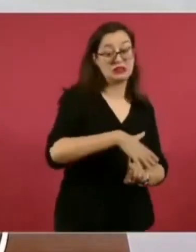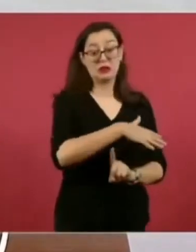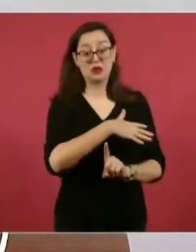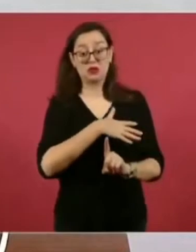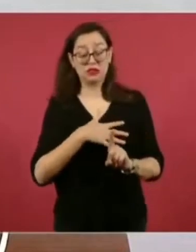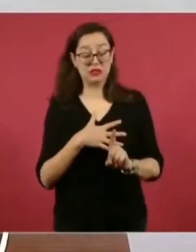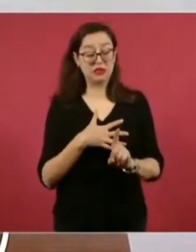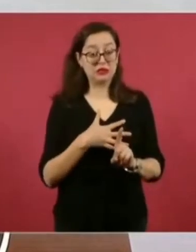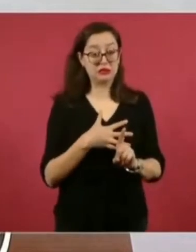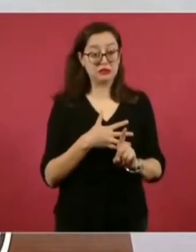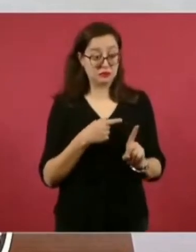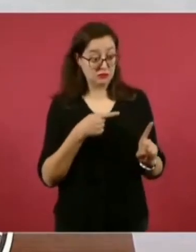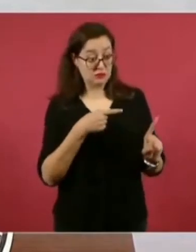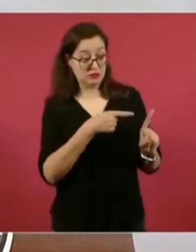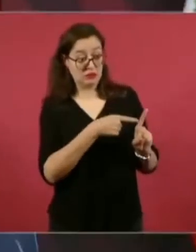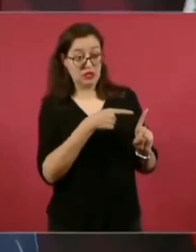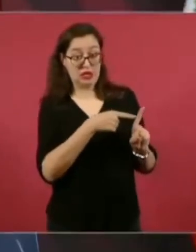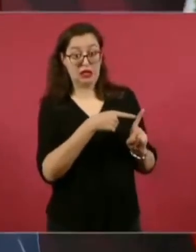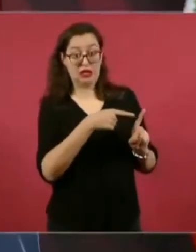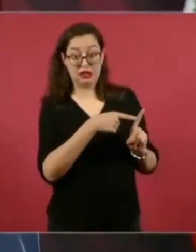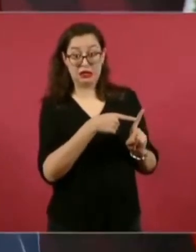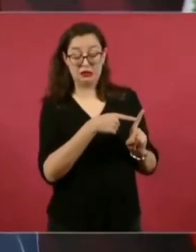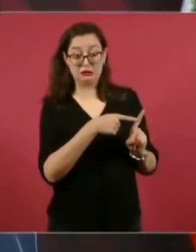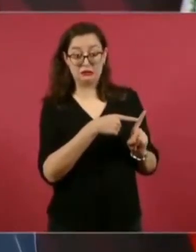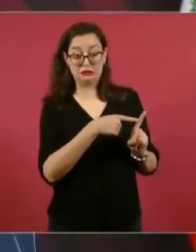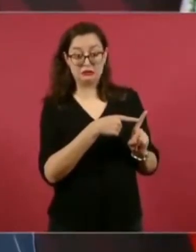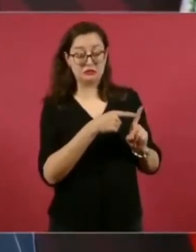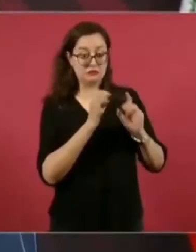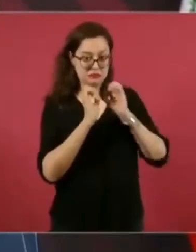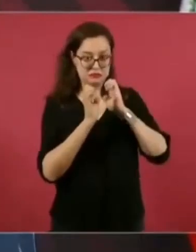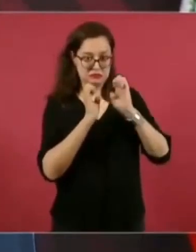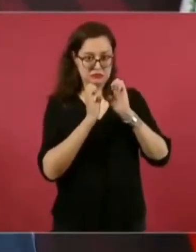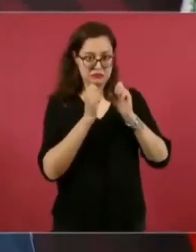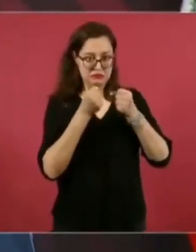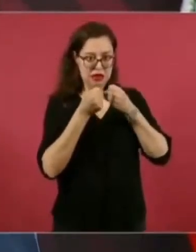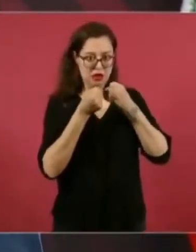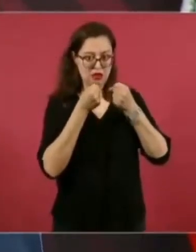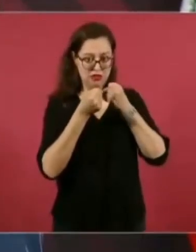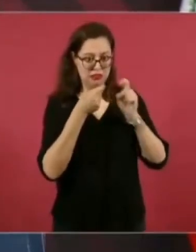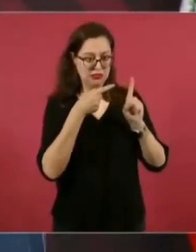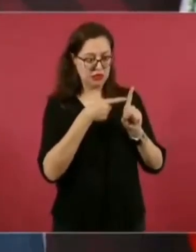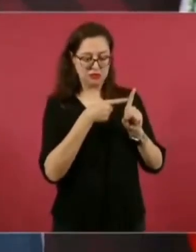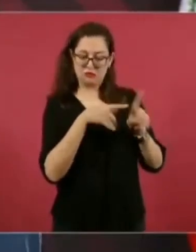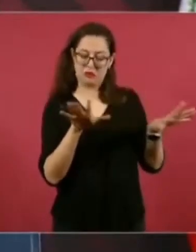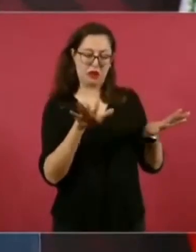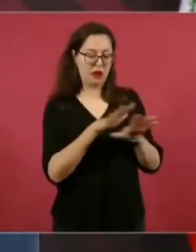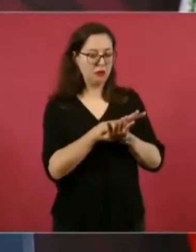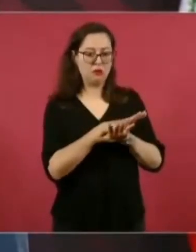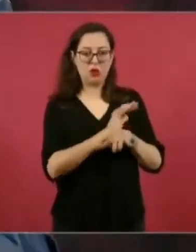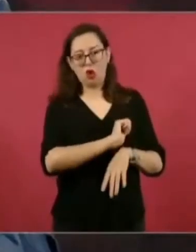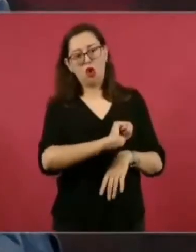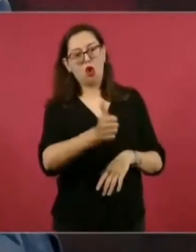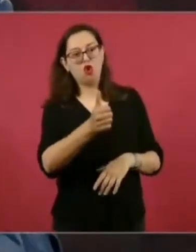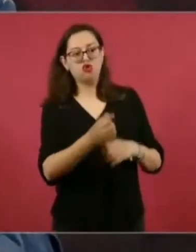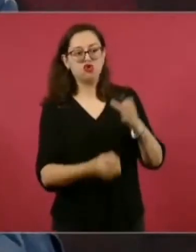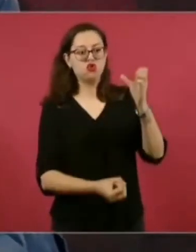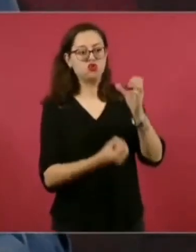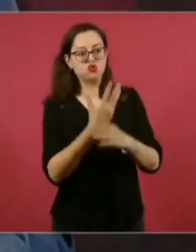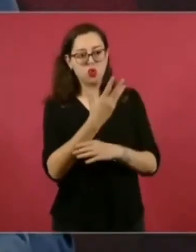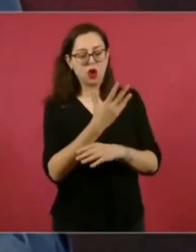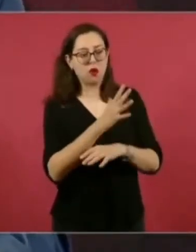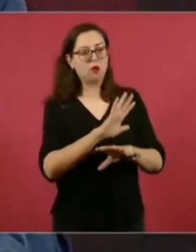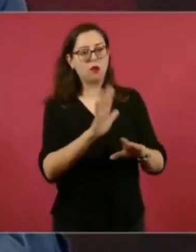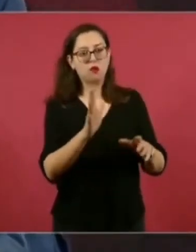el licenciado Sabludowski después se va, bueno, vienen los cambios y se va a